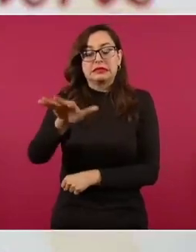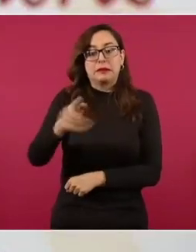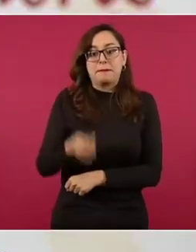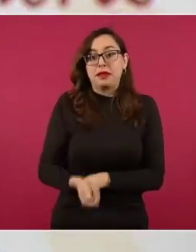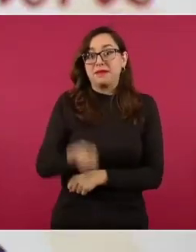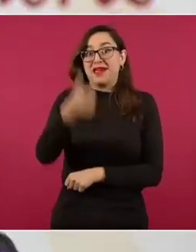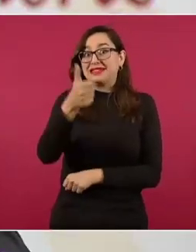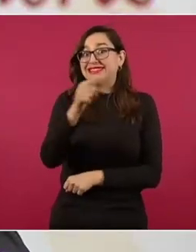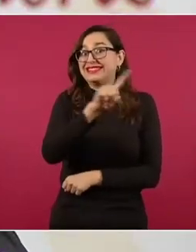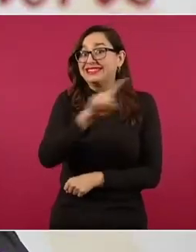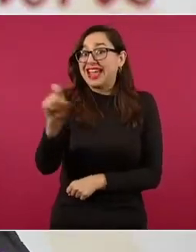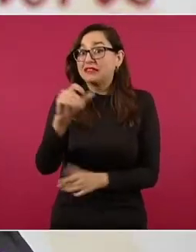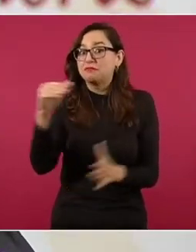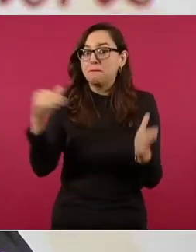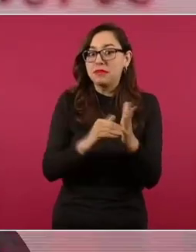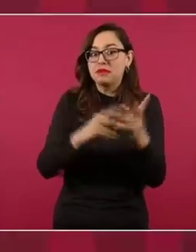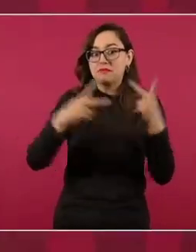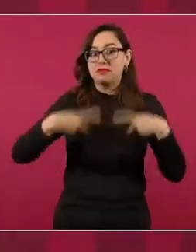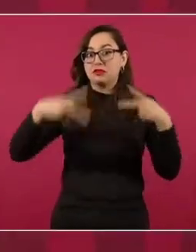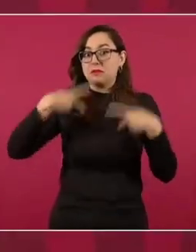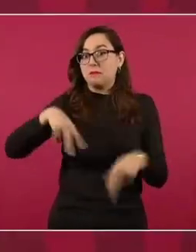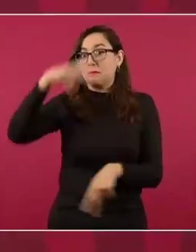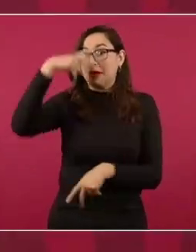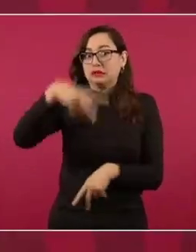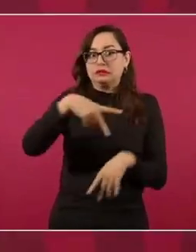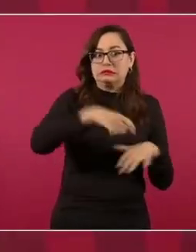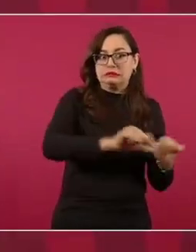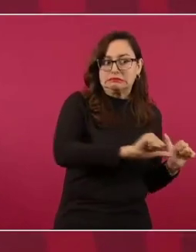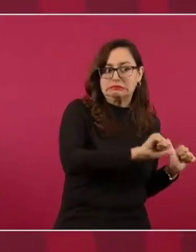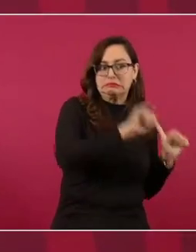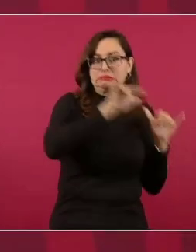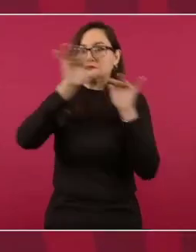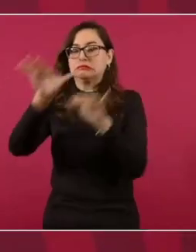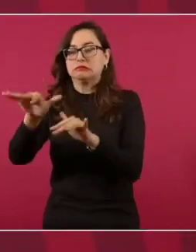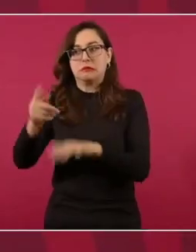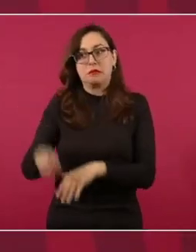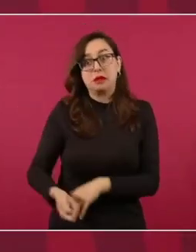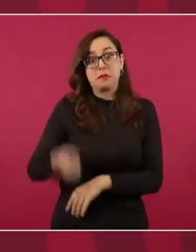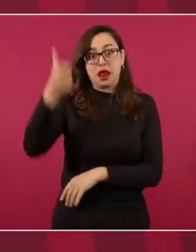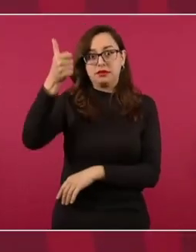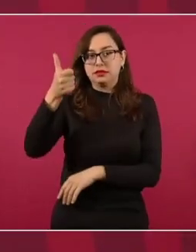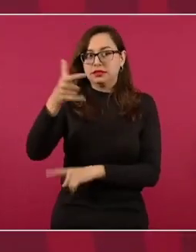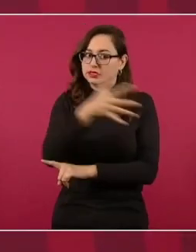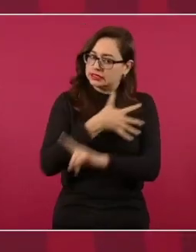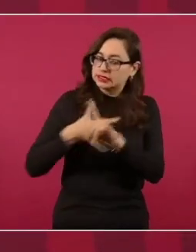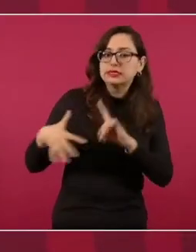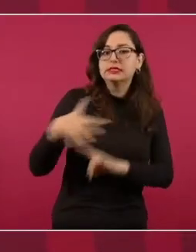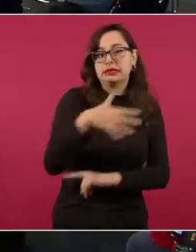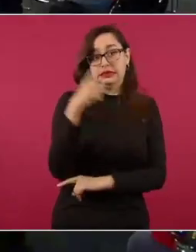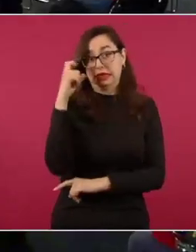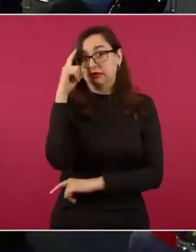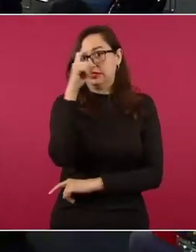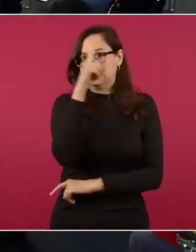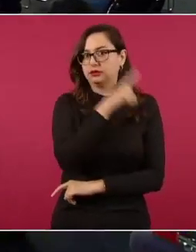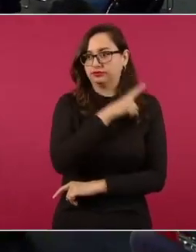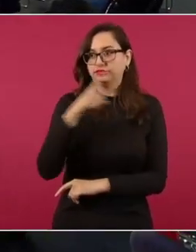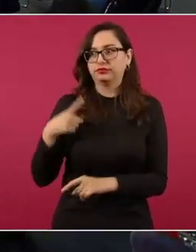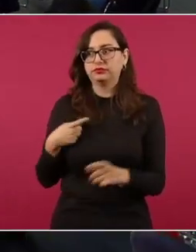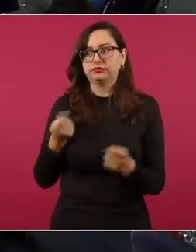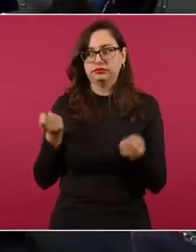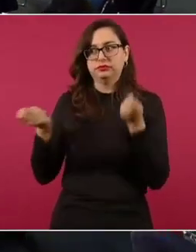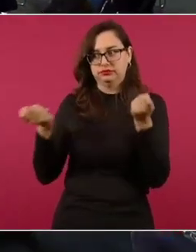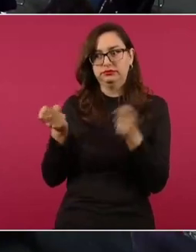experiencia, porque todas las condiciones que acabo de comentar. Entonces, la Guardia la invitamos por eso.